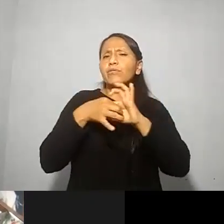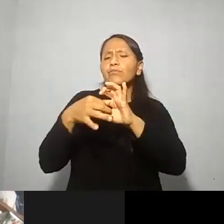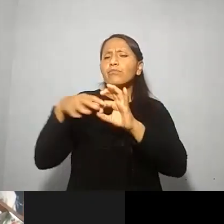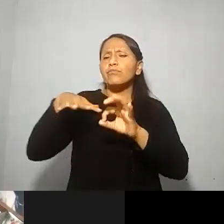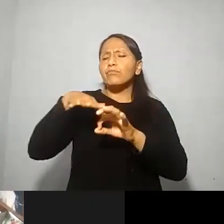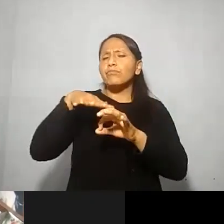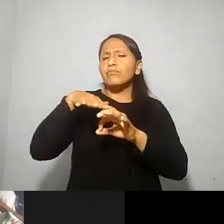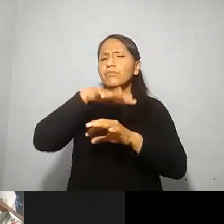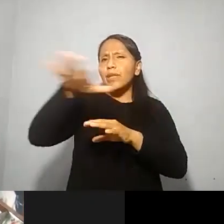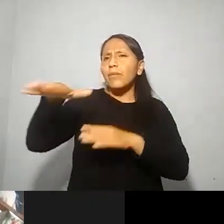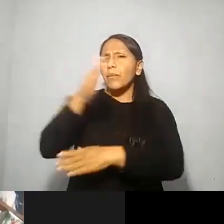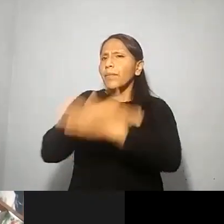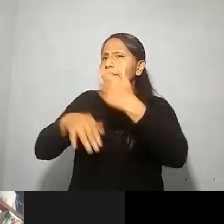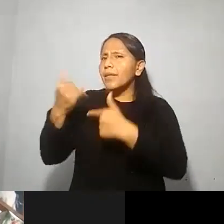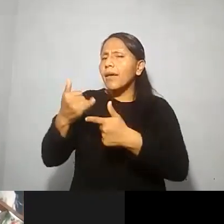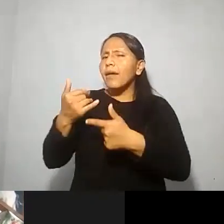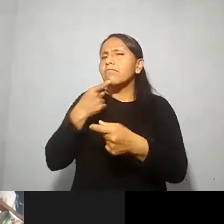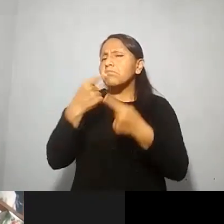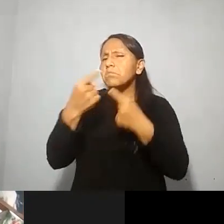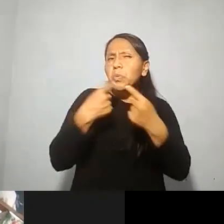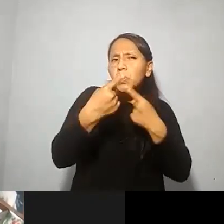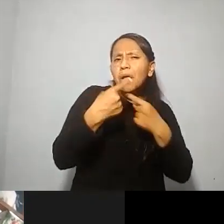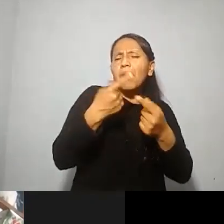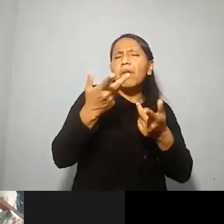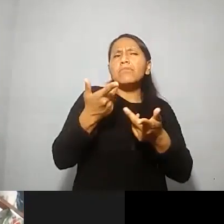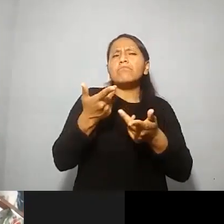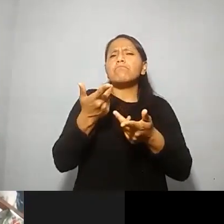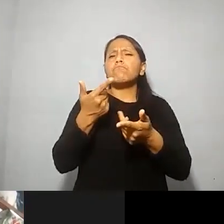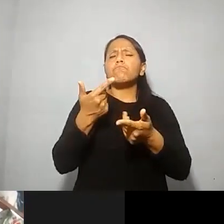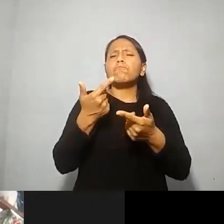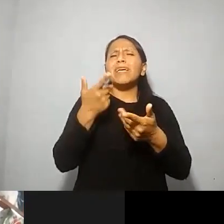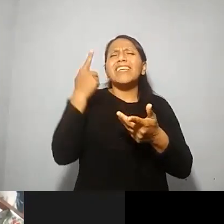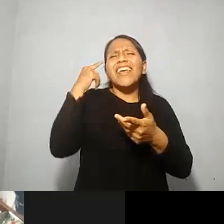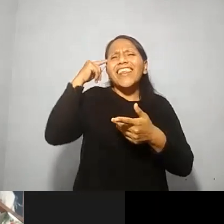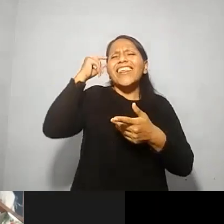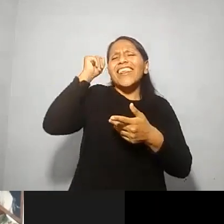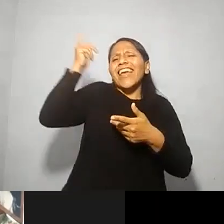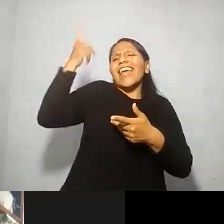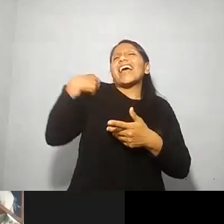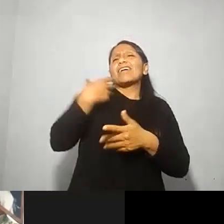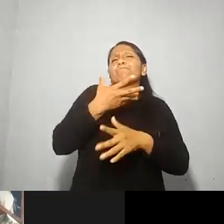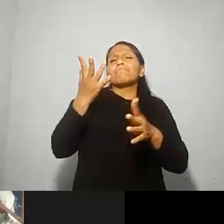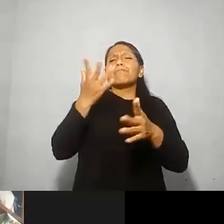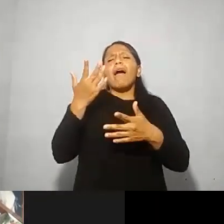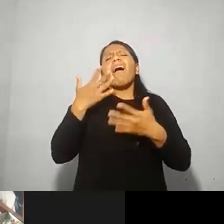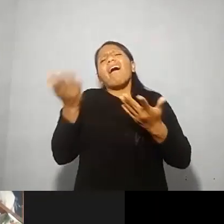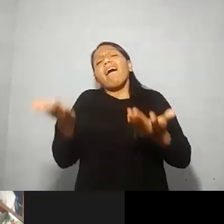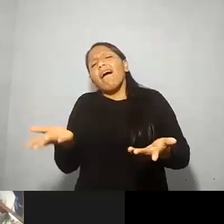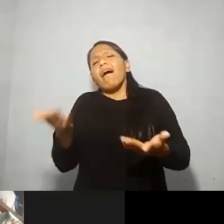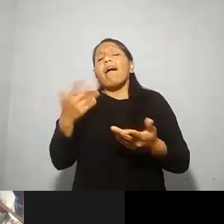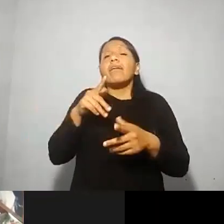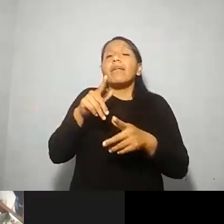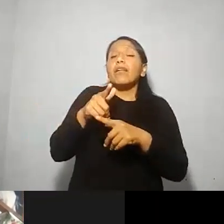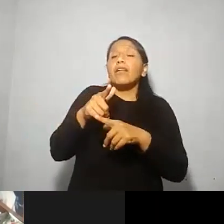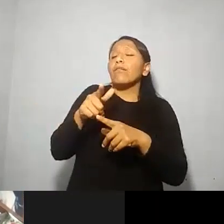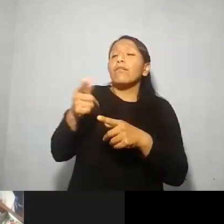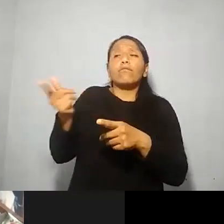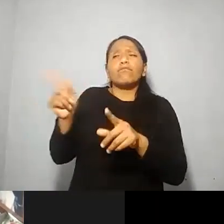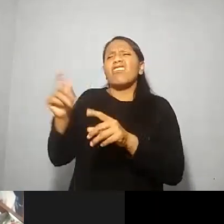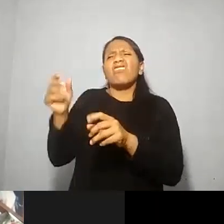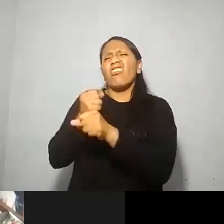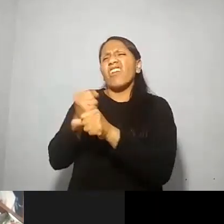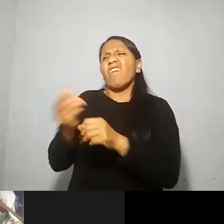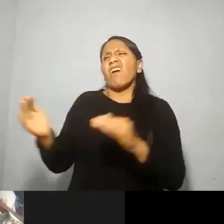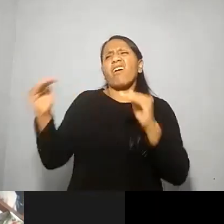con discapacidad, de pronto había esta idea generalizada de, pues es que no trabaja igual que nosotros, es que le dan